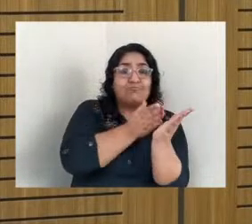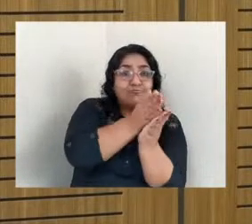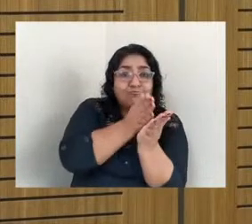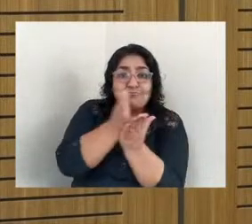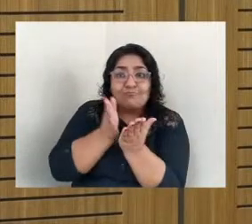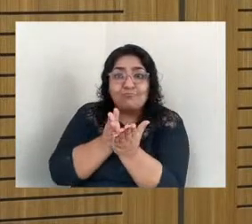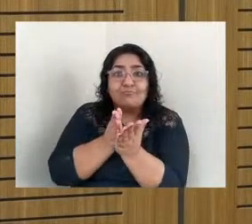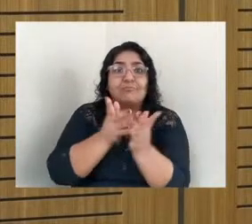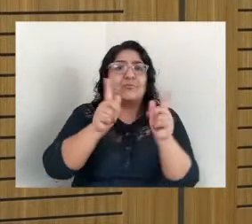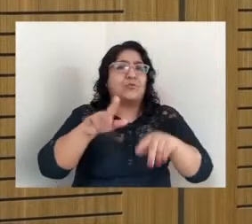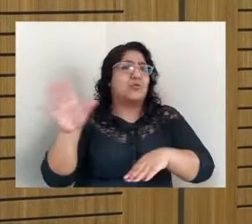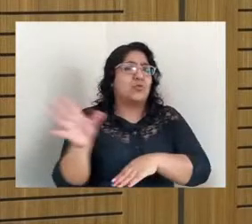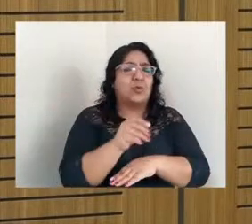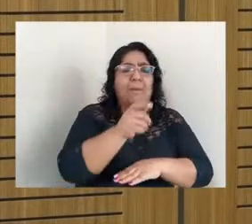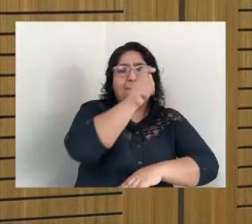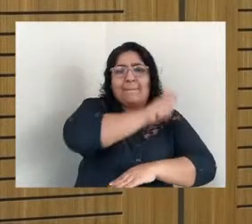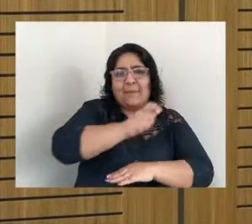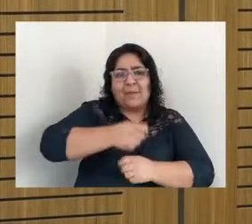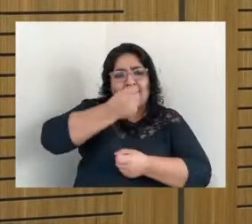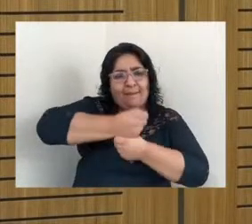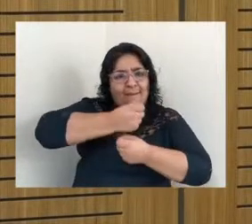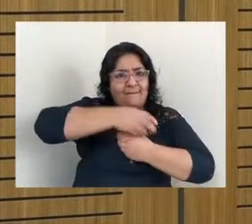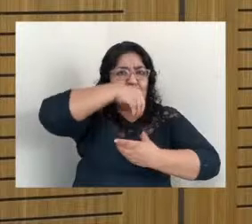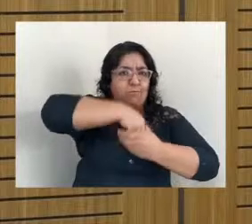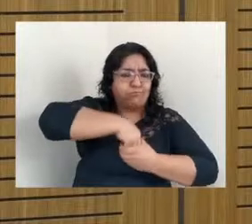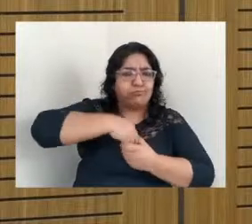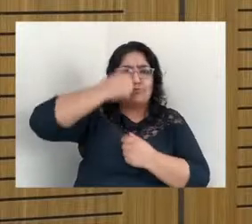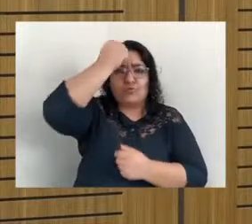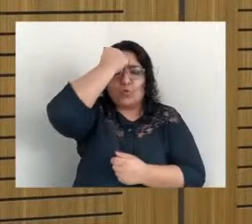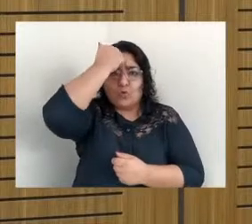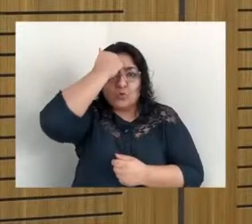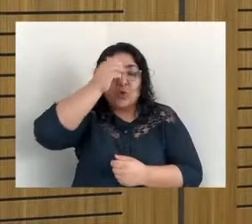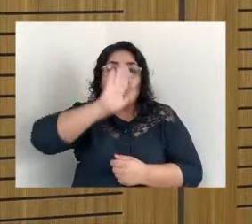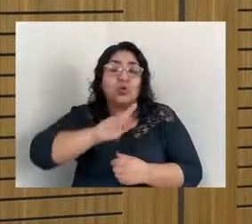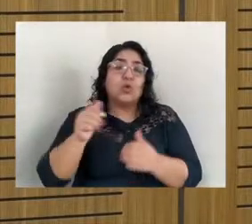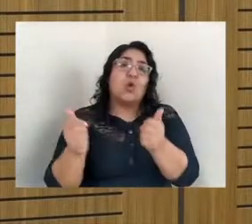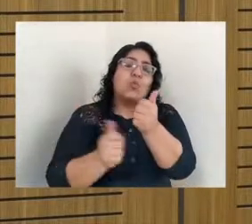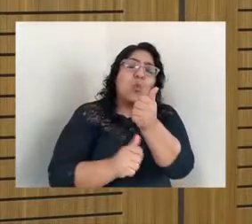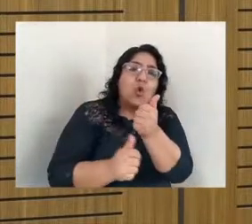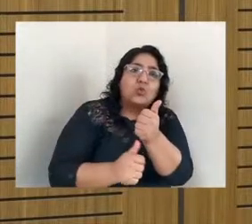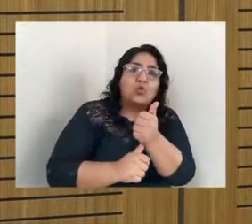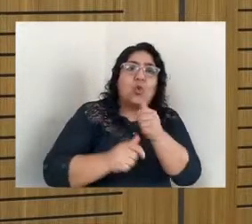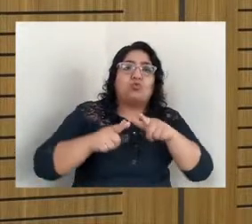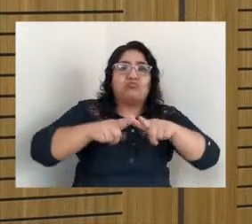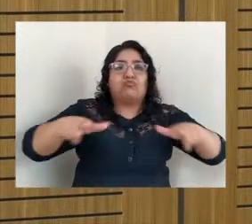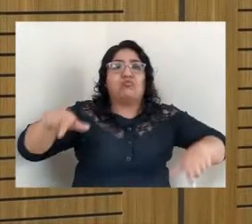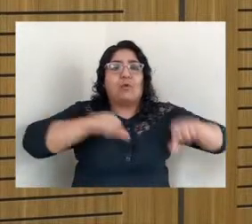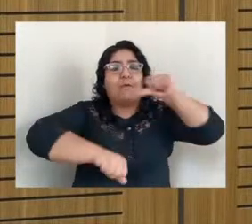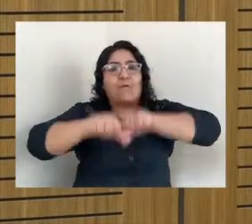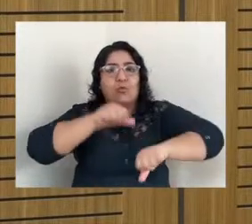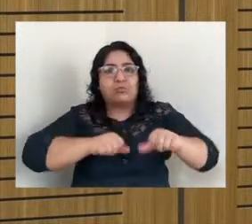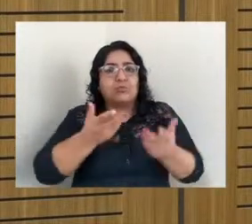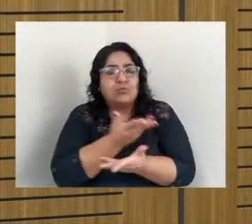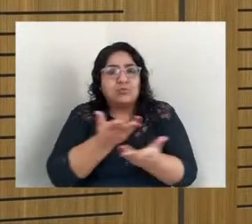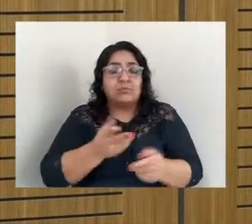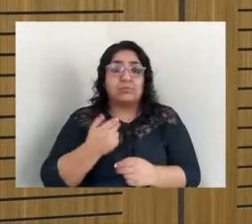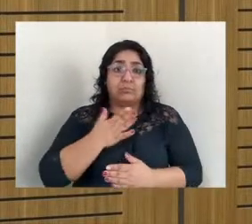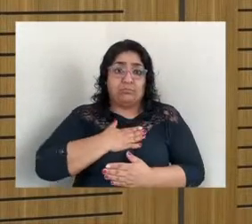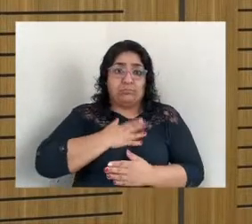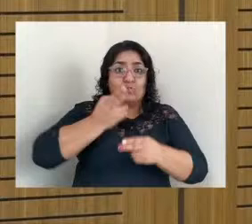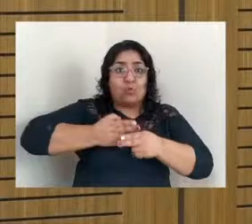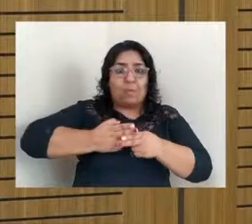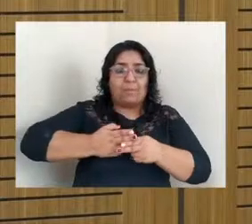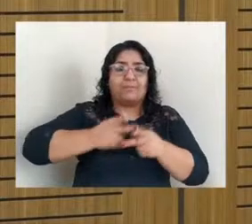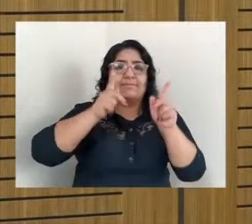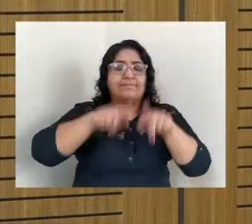sus directivos, administrativos, docentes, monitores, laboratoristas y a nombre propio, queremos en primera